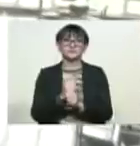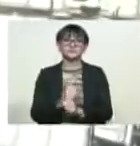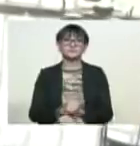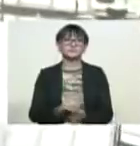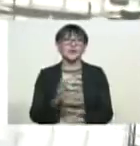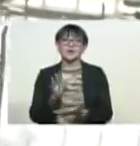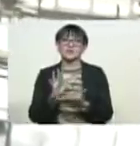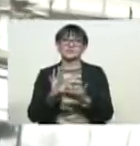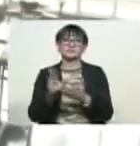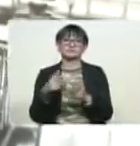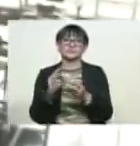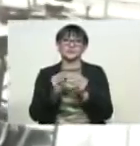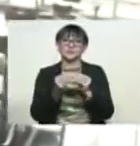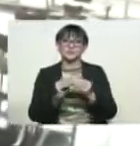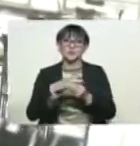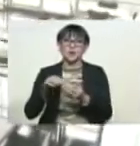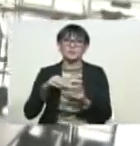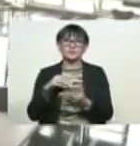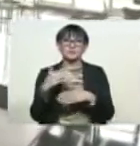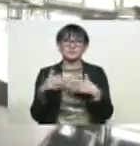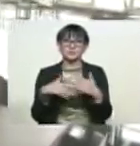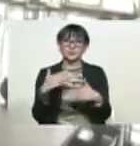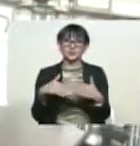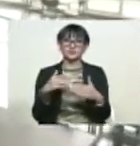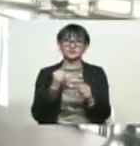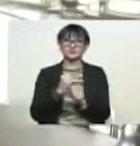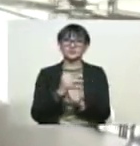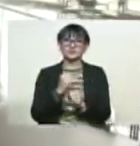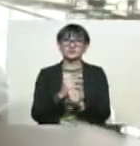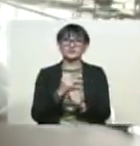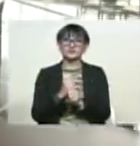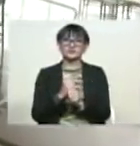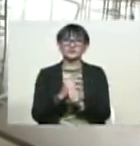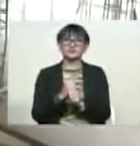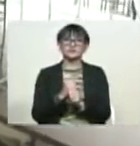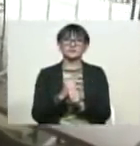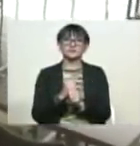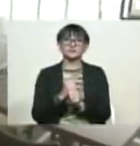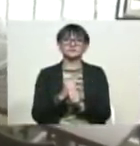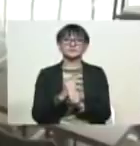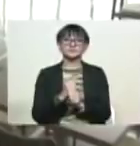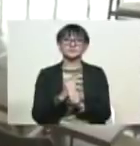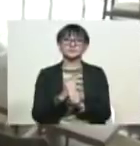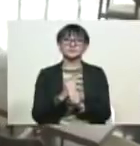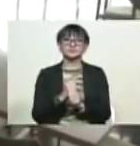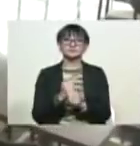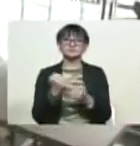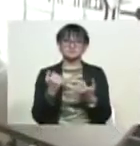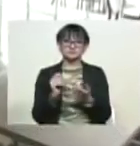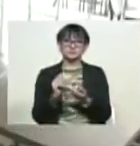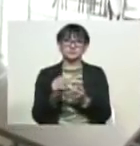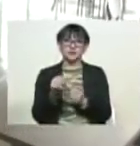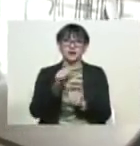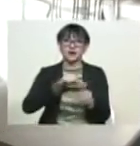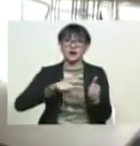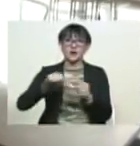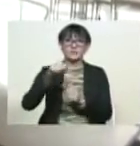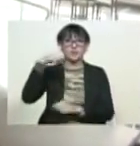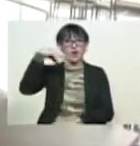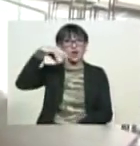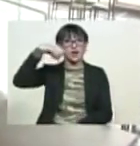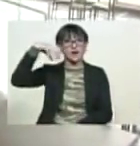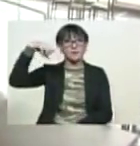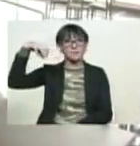se liberó en el proceso del trabajo de cuando se iniciaron las obras, y se hizo la restitución de las